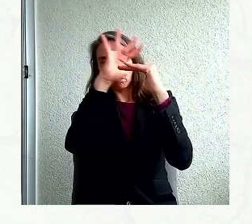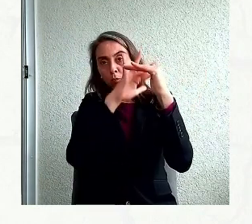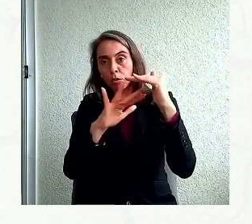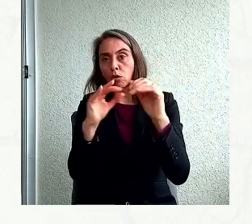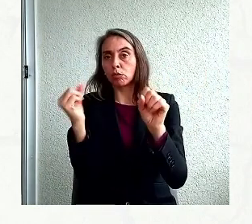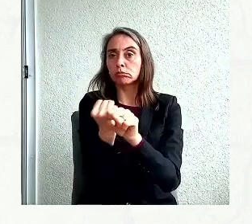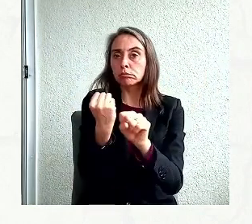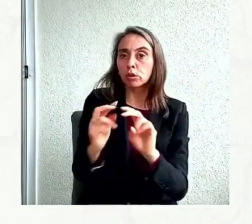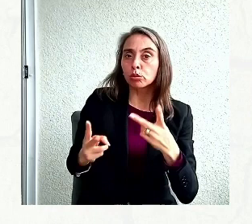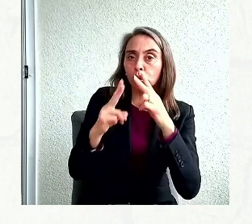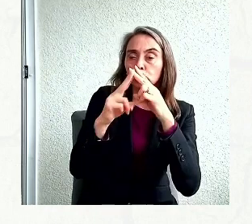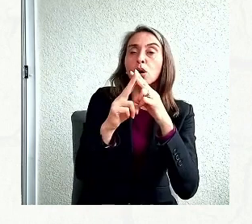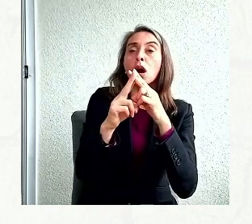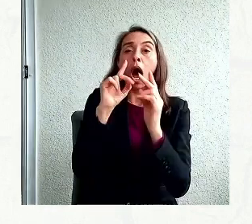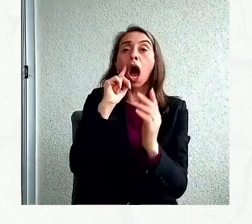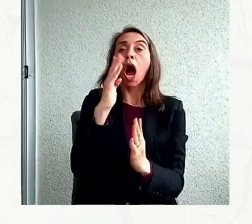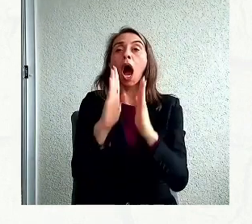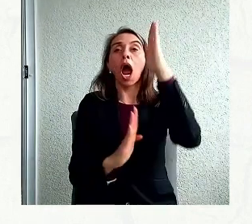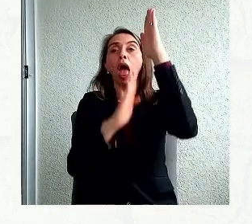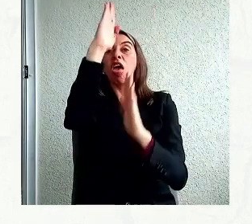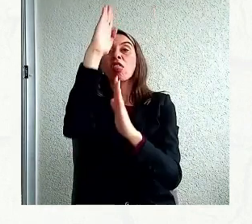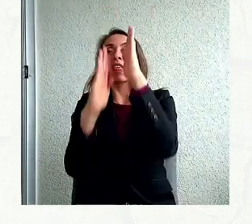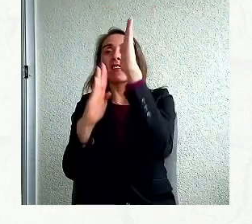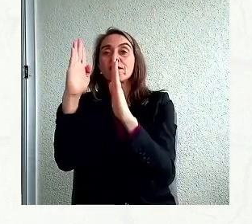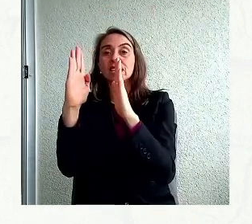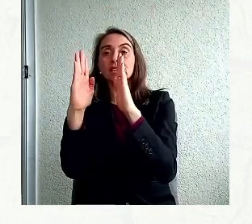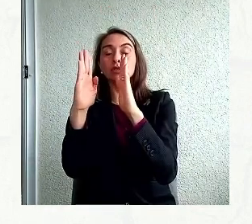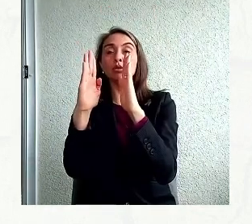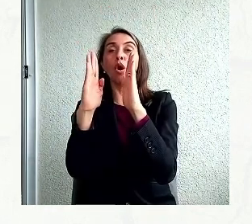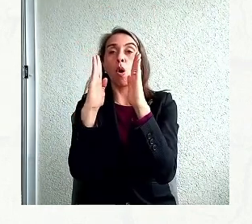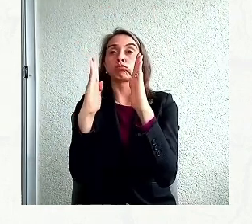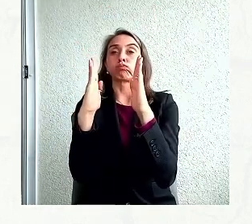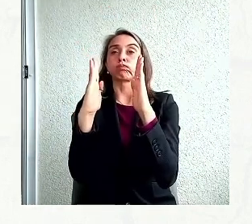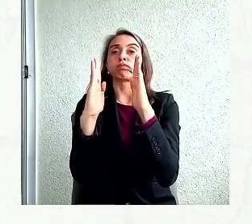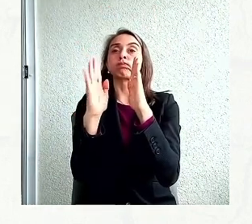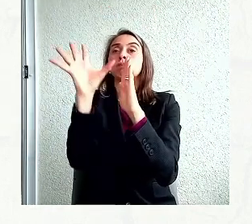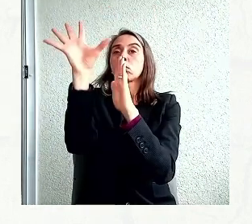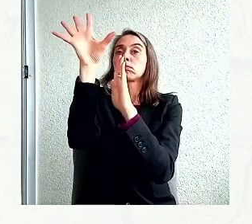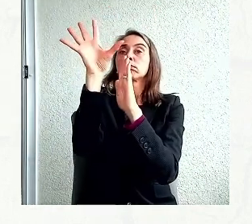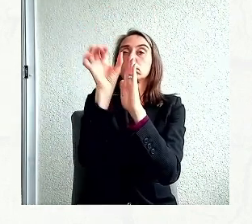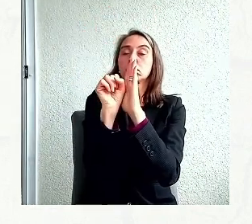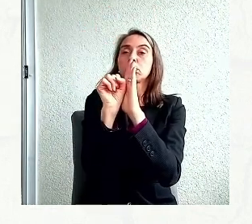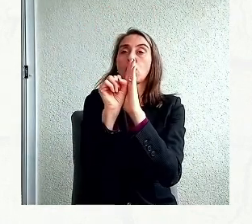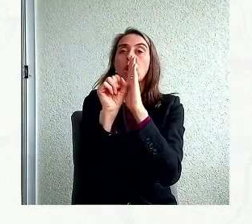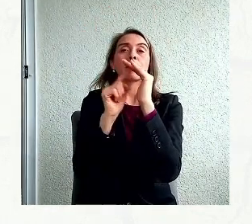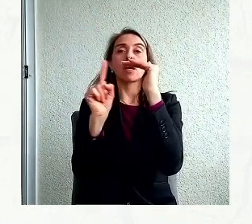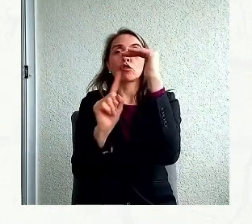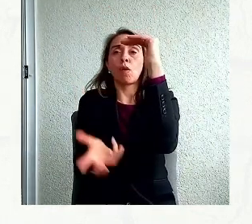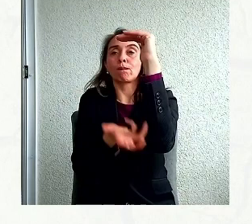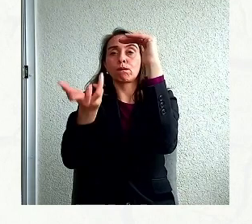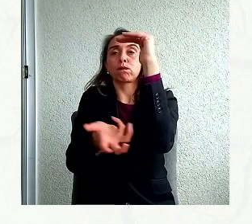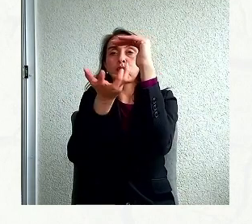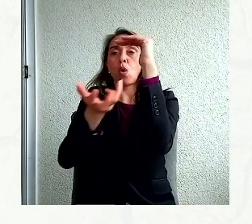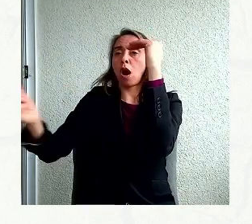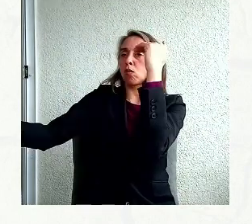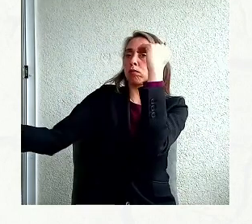edificios resilientes al incendio, por ejemplo.